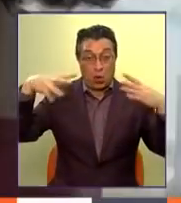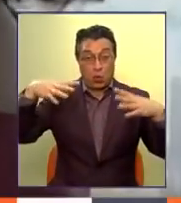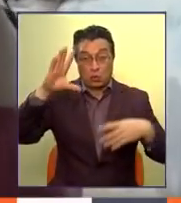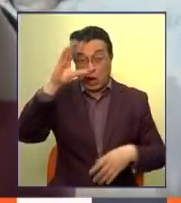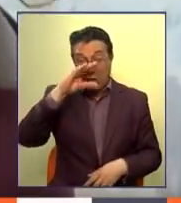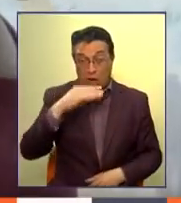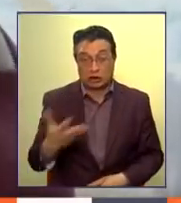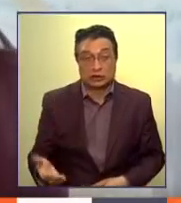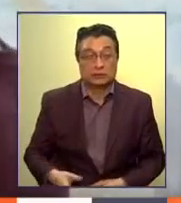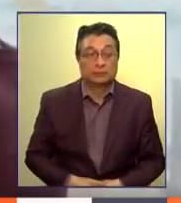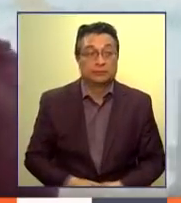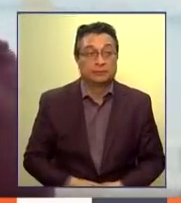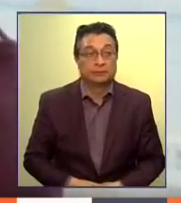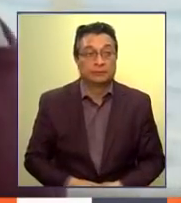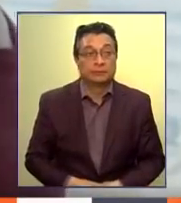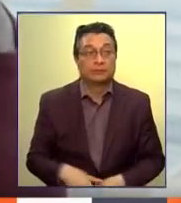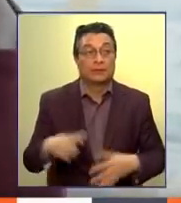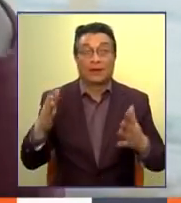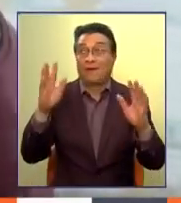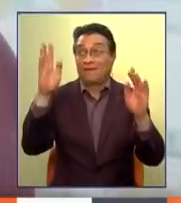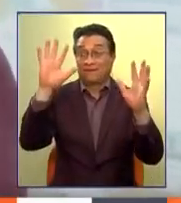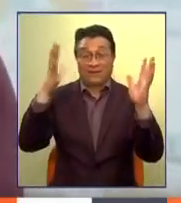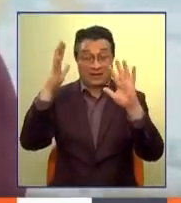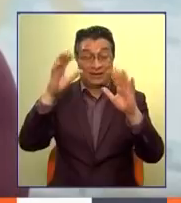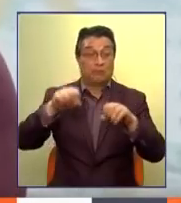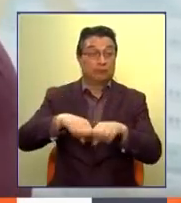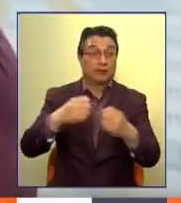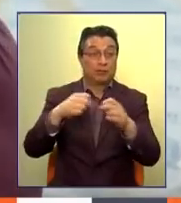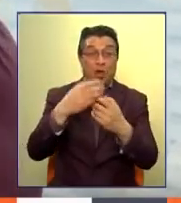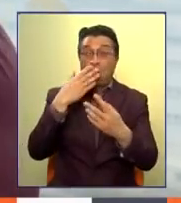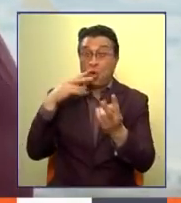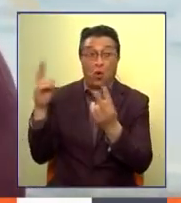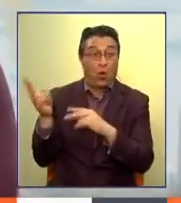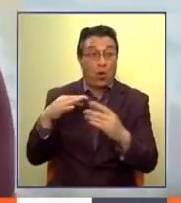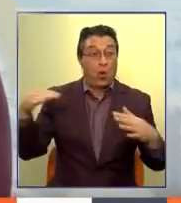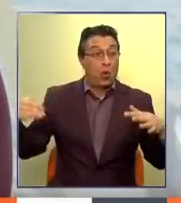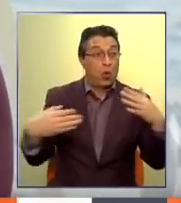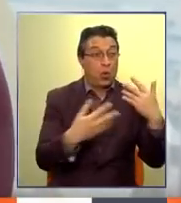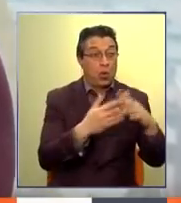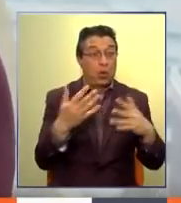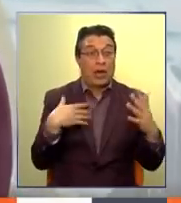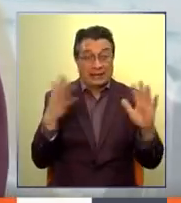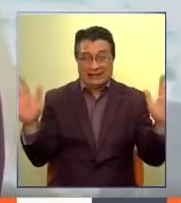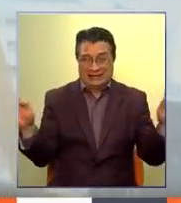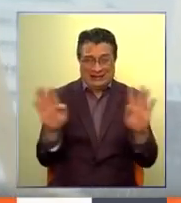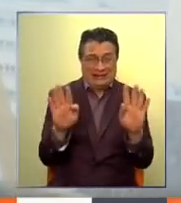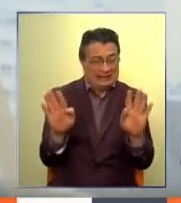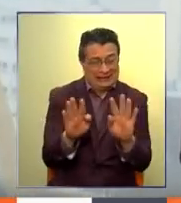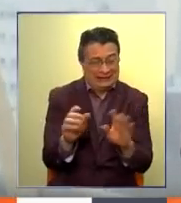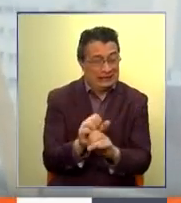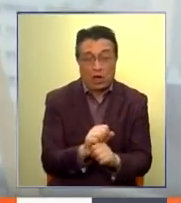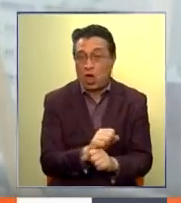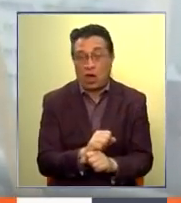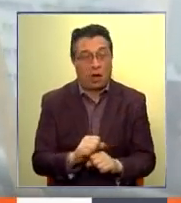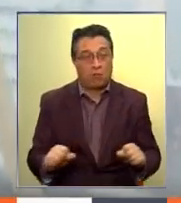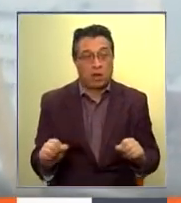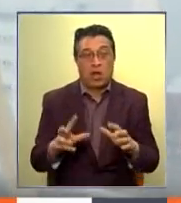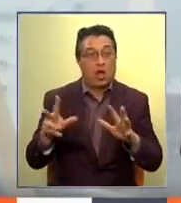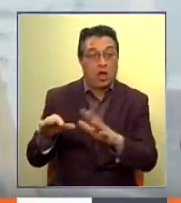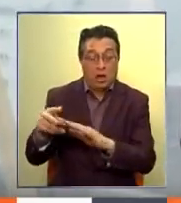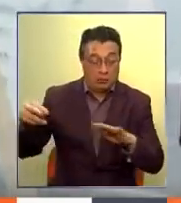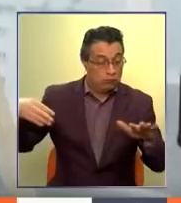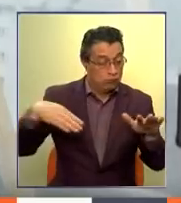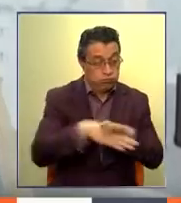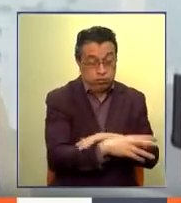noche. Las ventanas se partieron y el viento entró. Traté de mantener las ventanas juntas, pero fue imposible. Corrí adentro y me cubrí